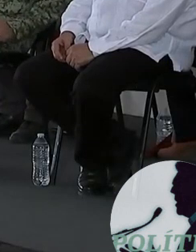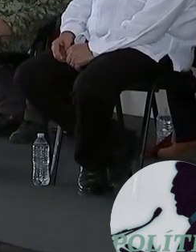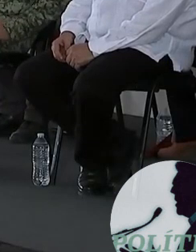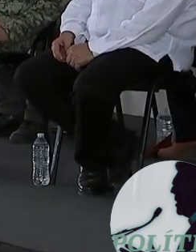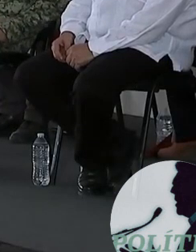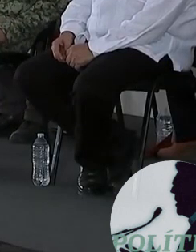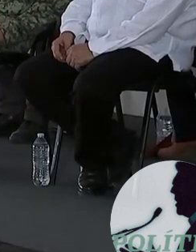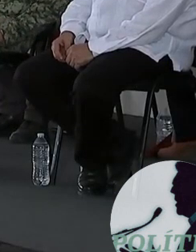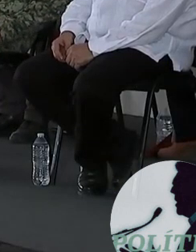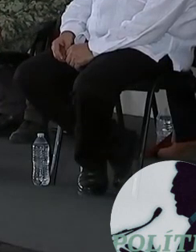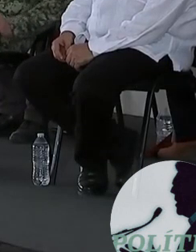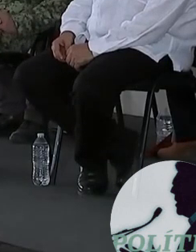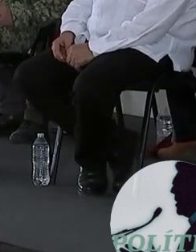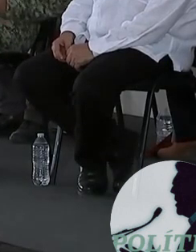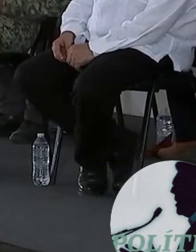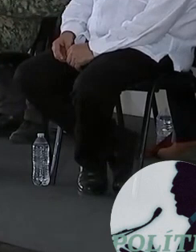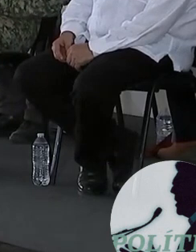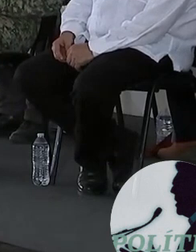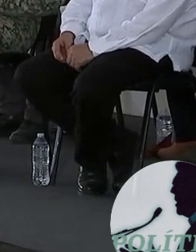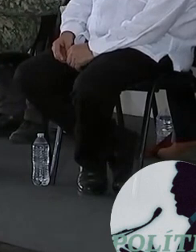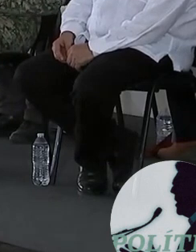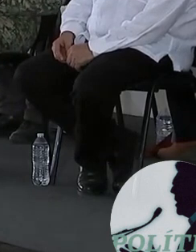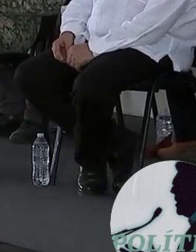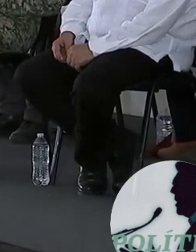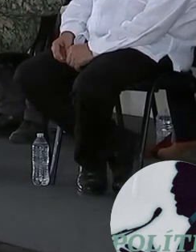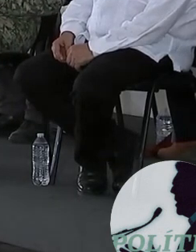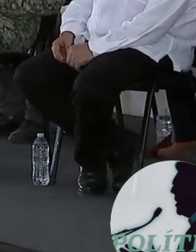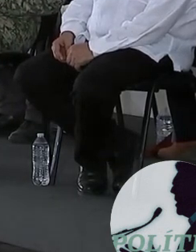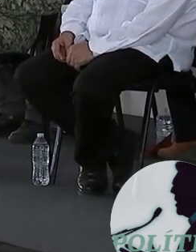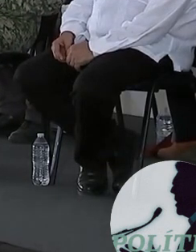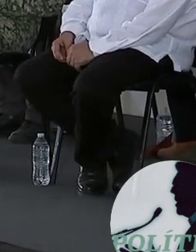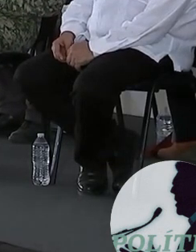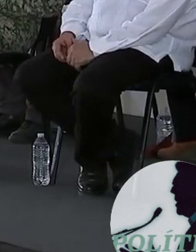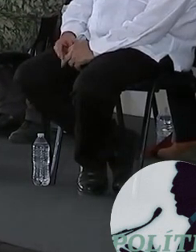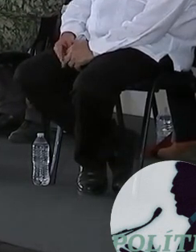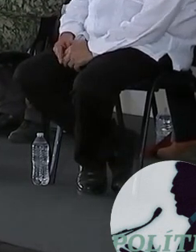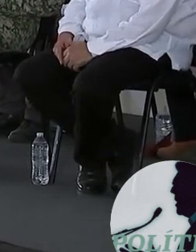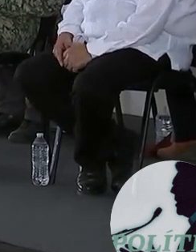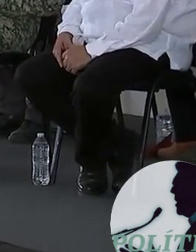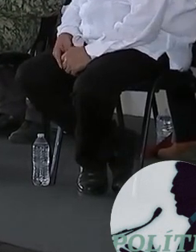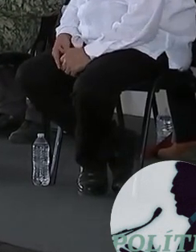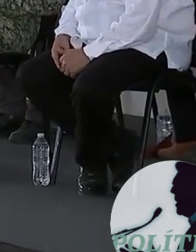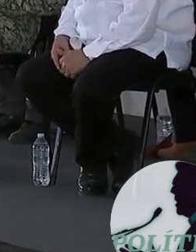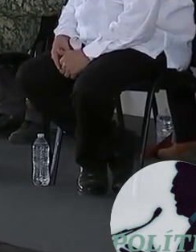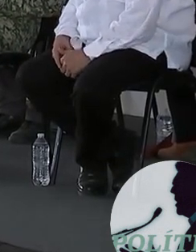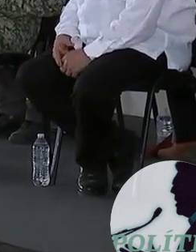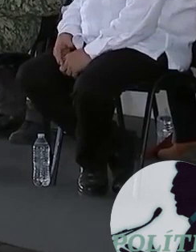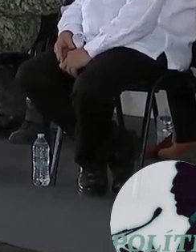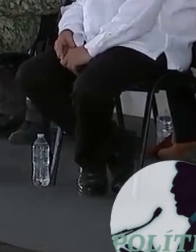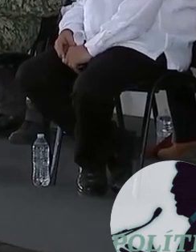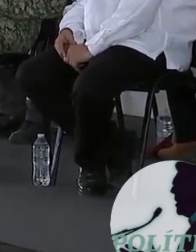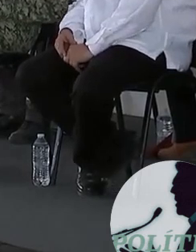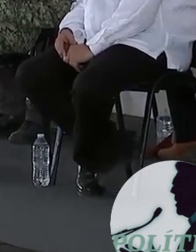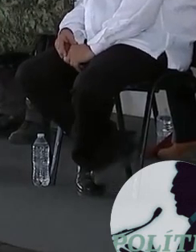y relegada del interés estatal y nacional, pero hoy todo cambió. Porque en una alianza perfecta,